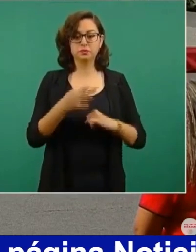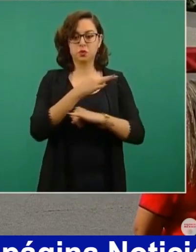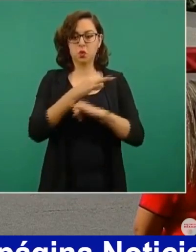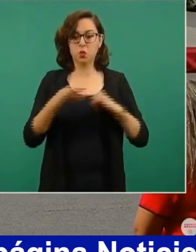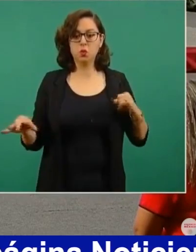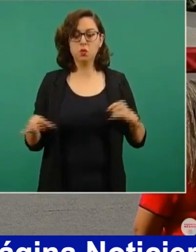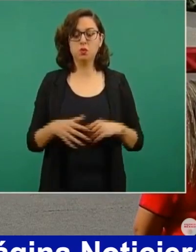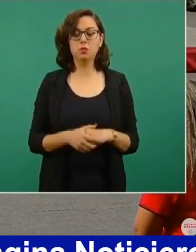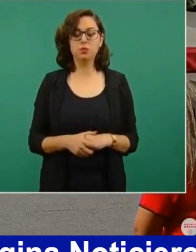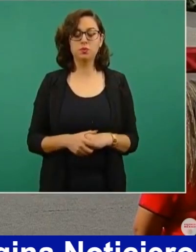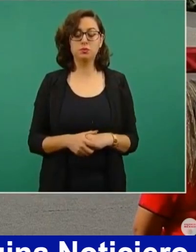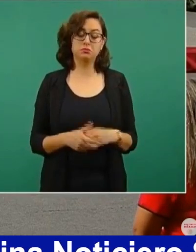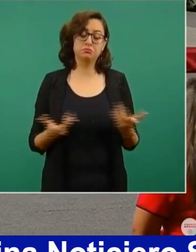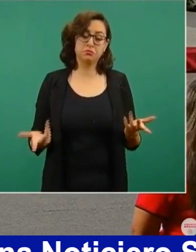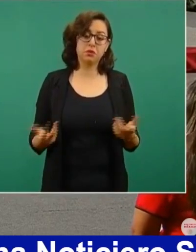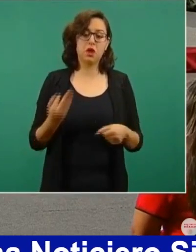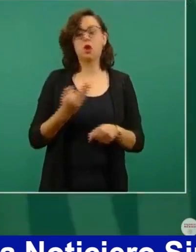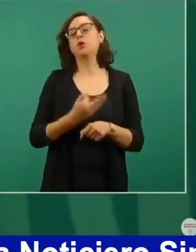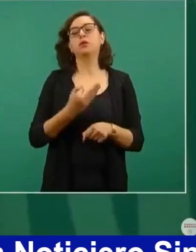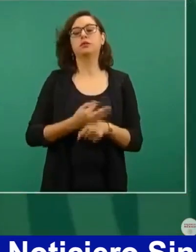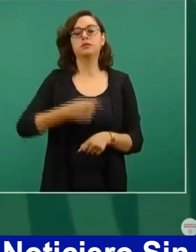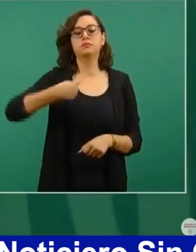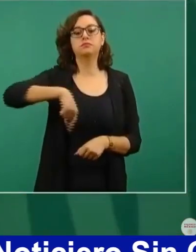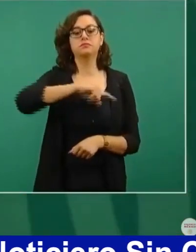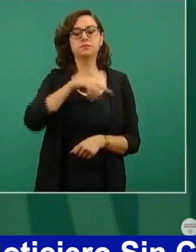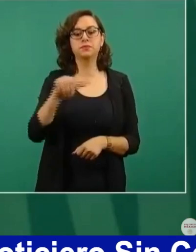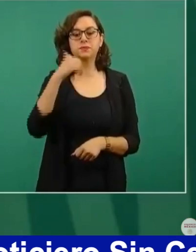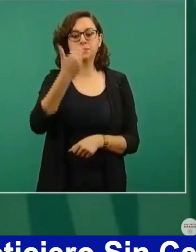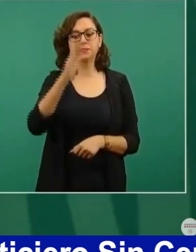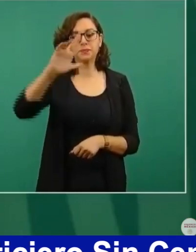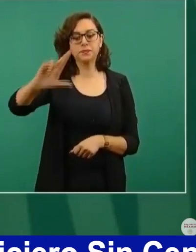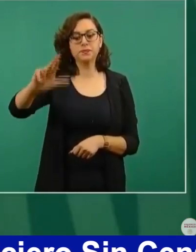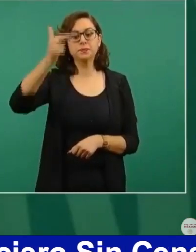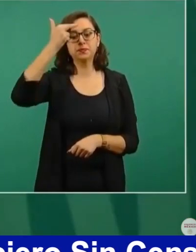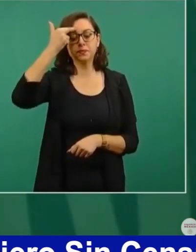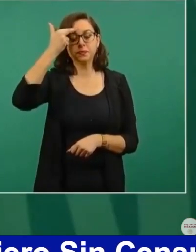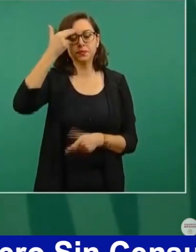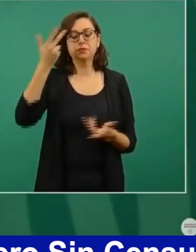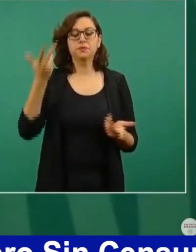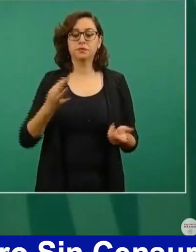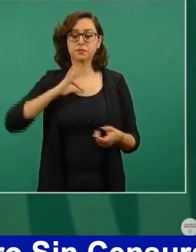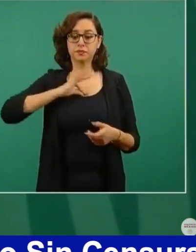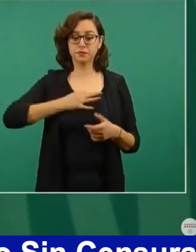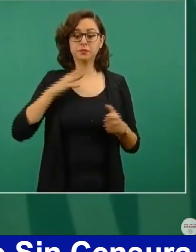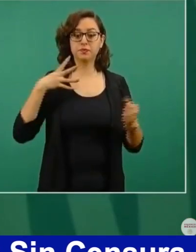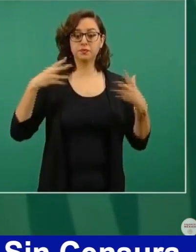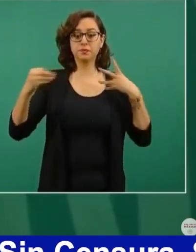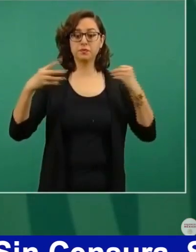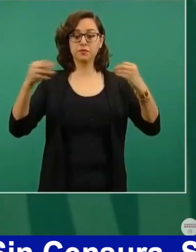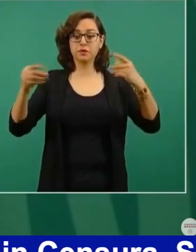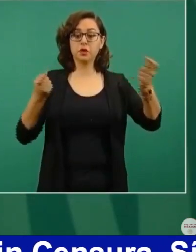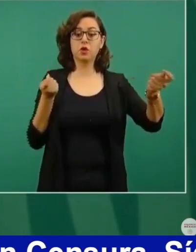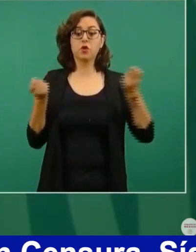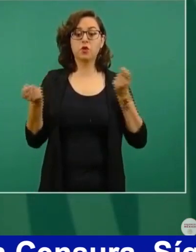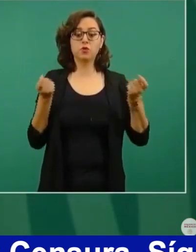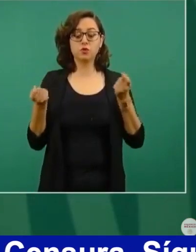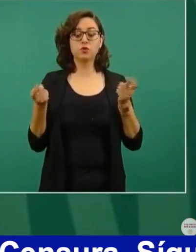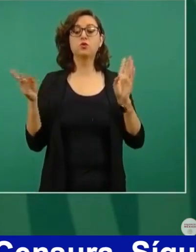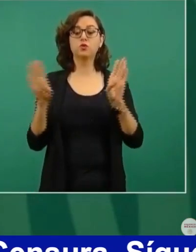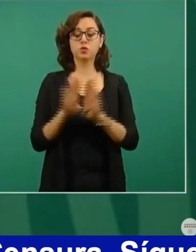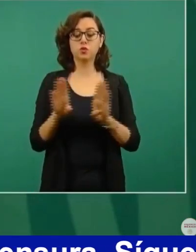en resumen, lo que queremos recordar es la modalidad de control de la epidemia. En este momento